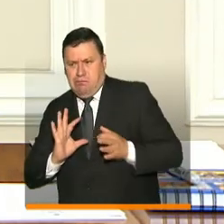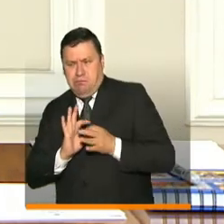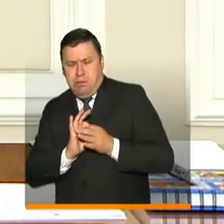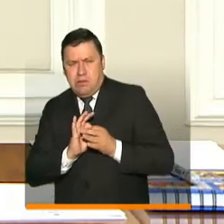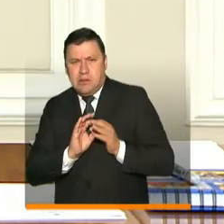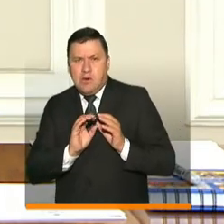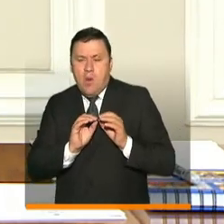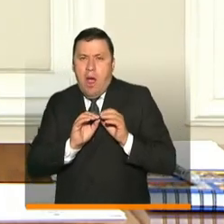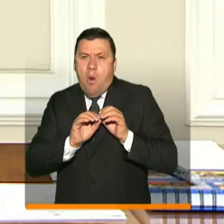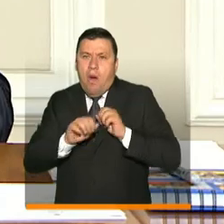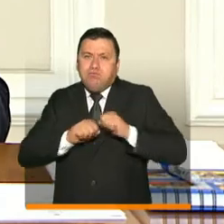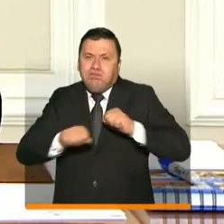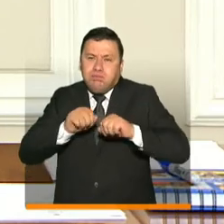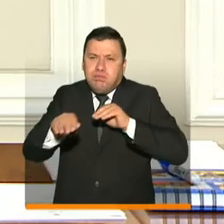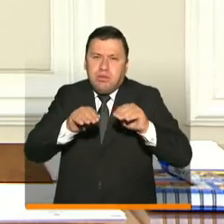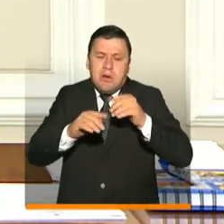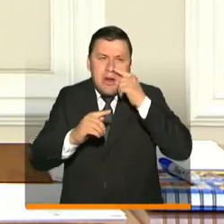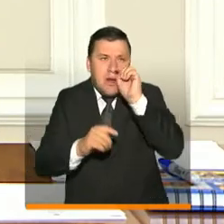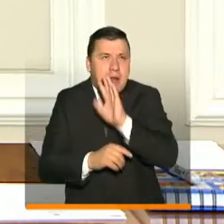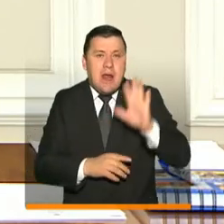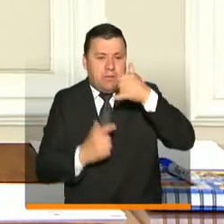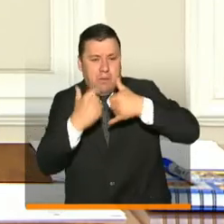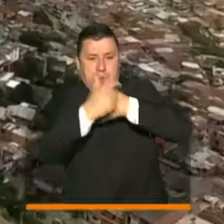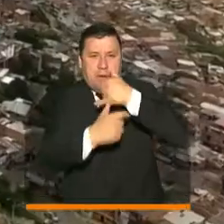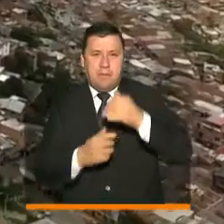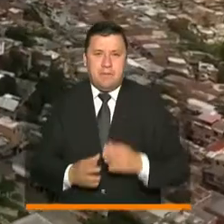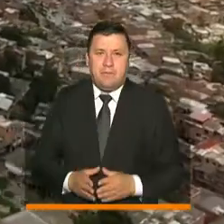queremos desplegarla en todo el territorio nacional.